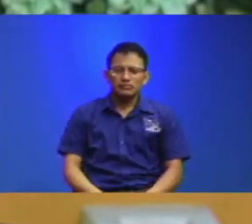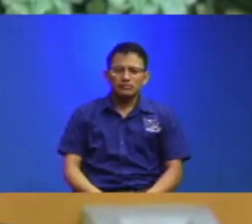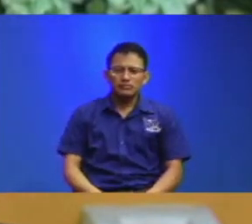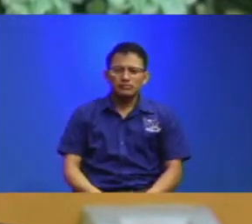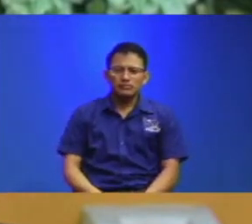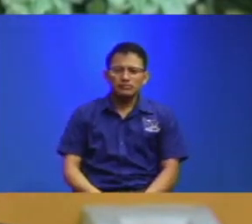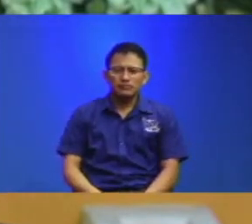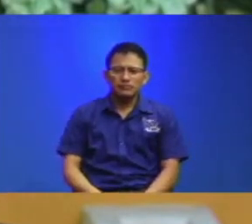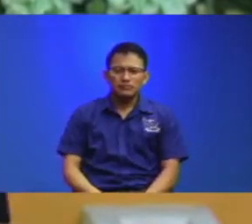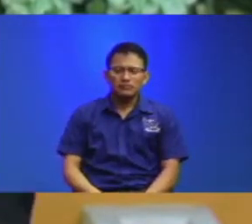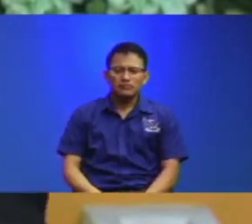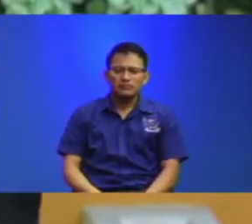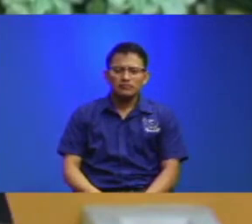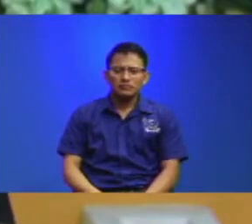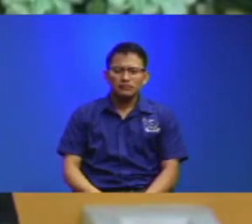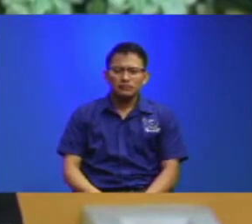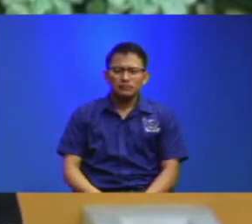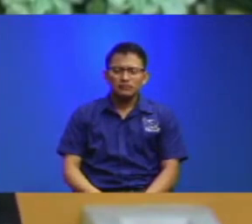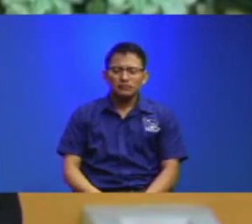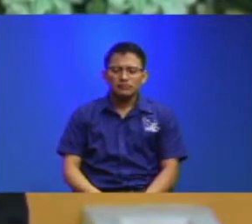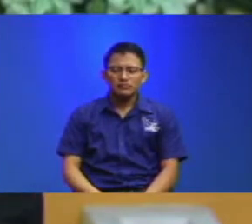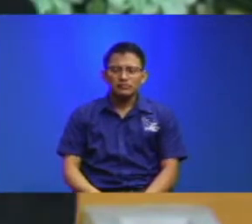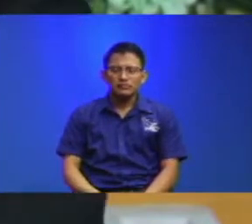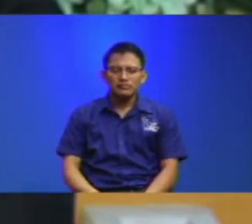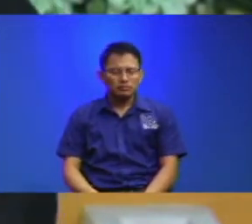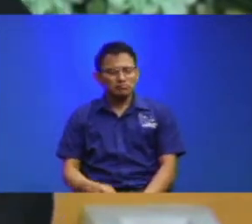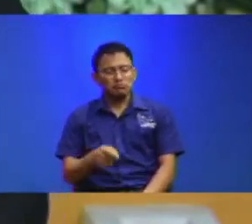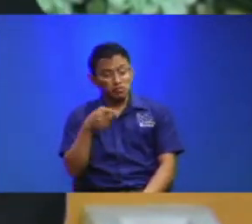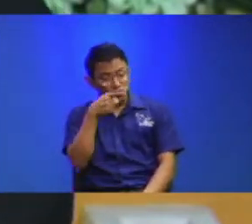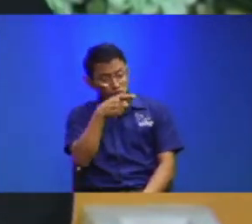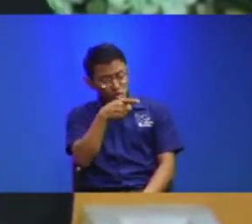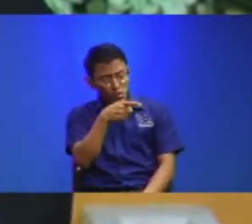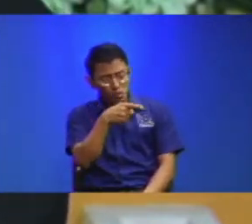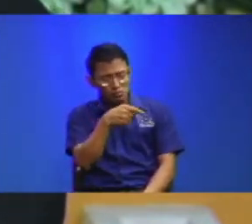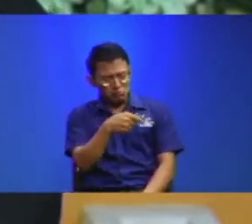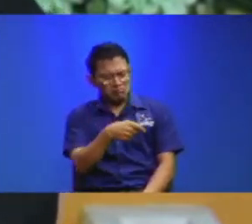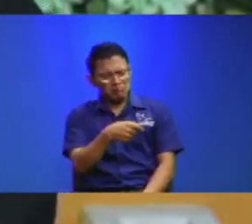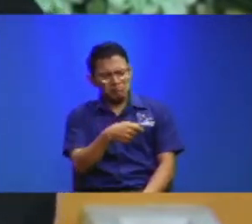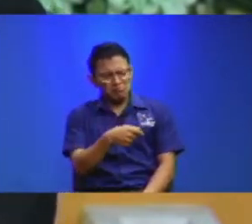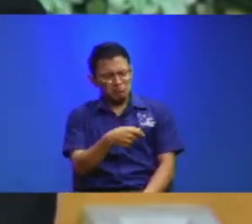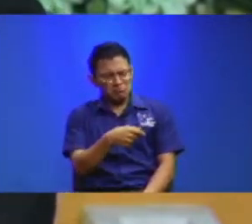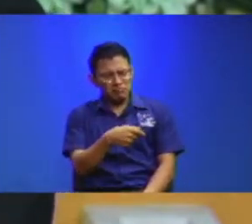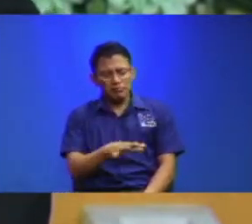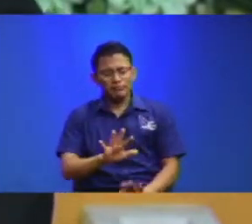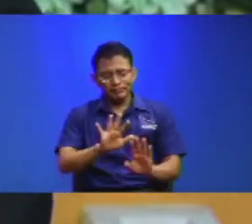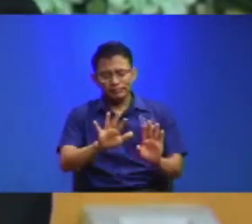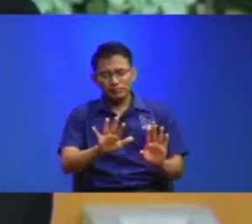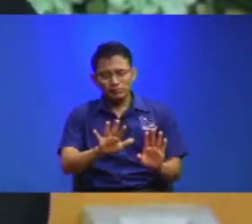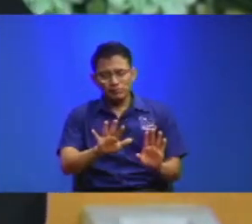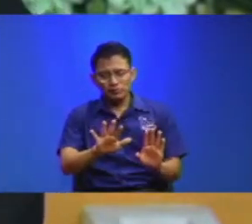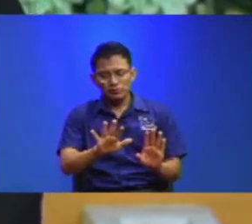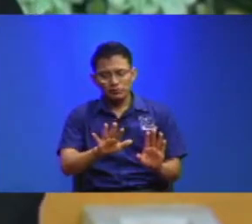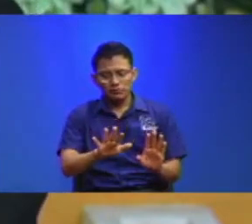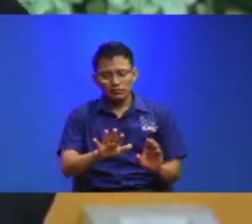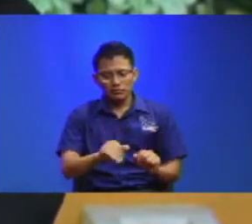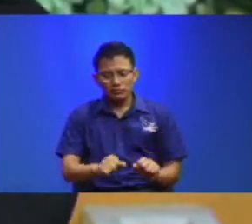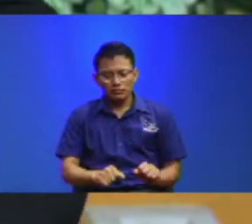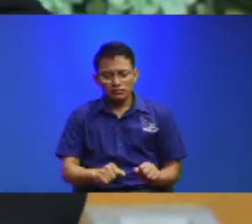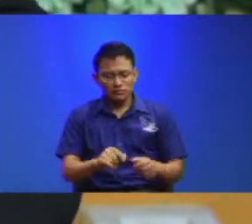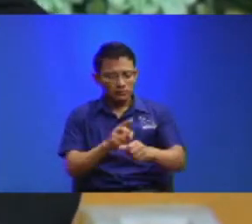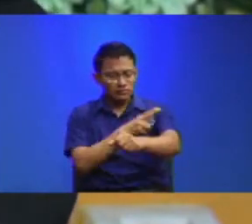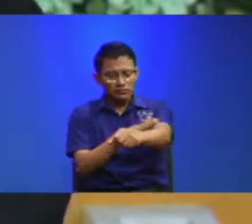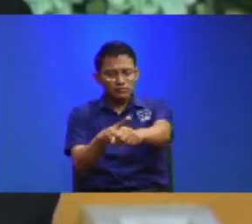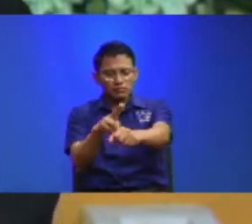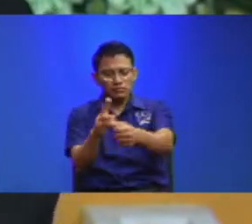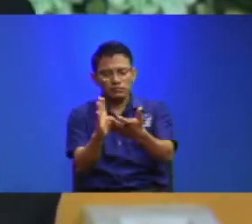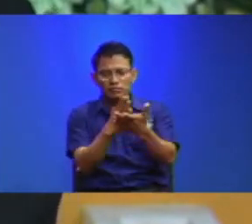no, ¿cómo vas a? Vos tenés la razón. Más o menos lo que le pasó a Roboam cuando consultó a los